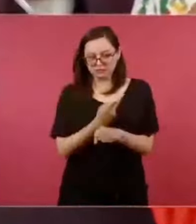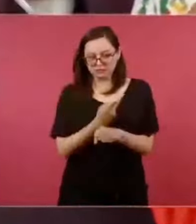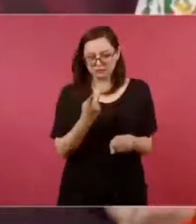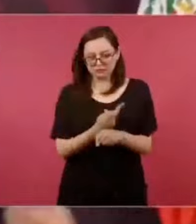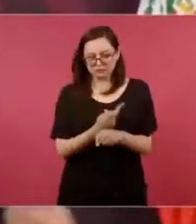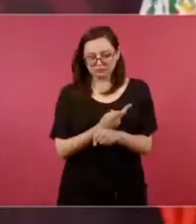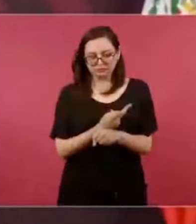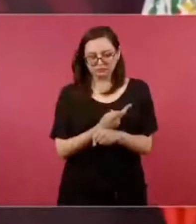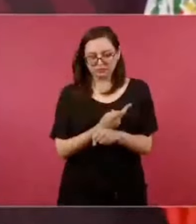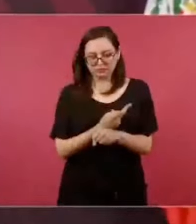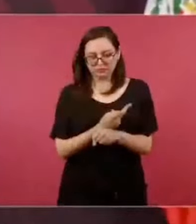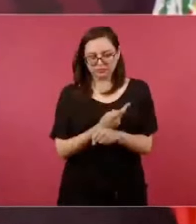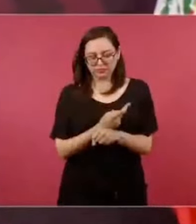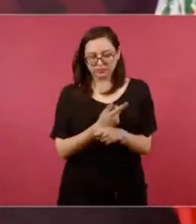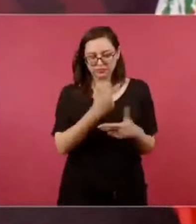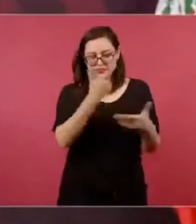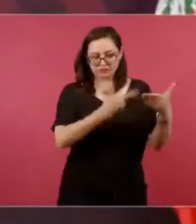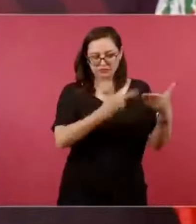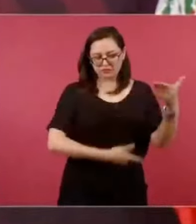corresponde,